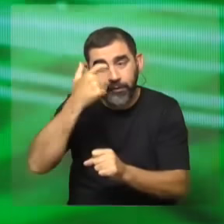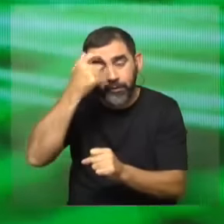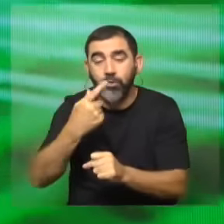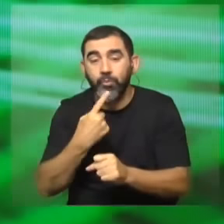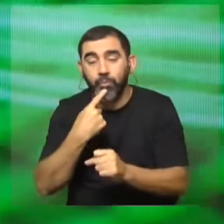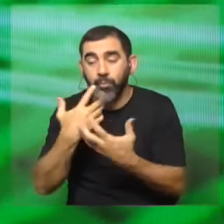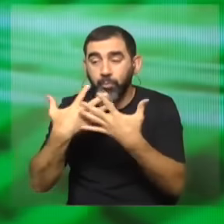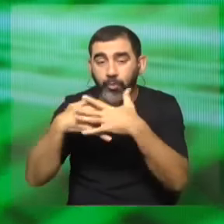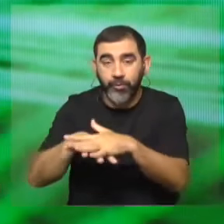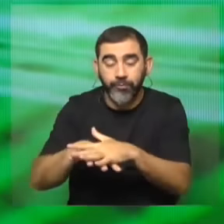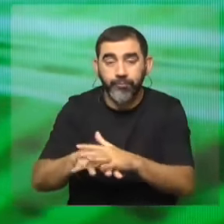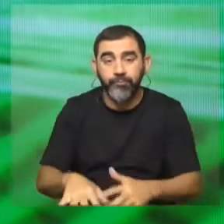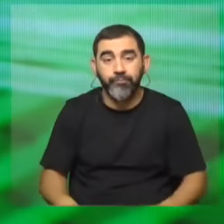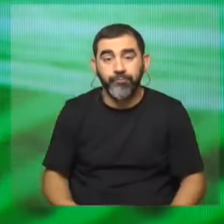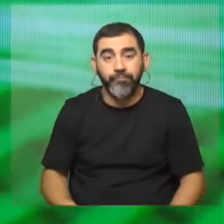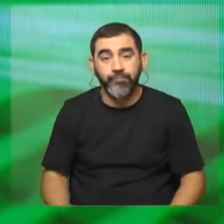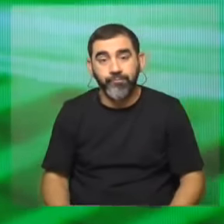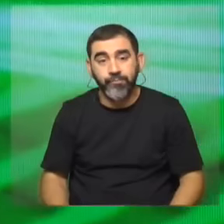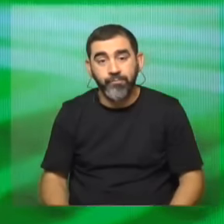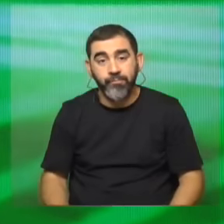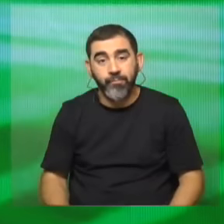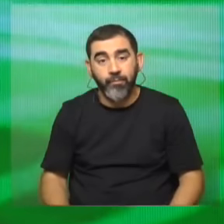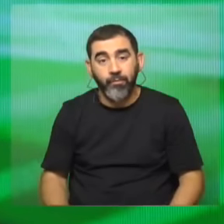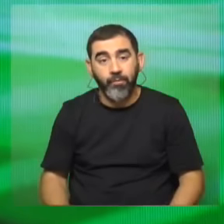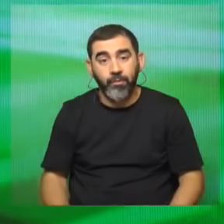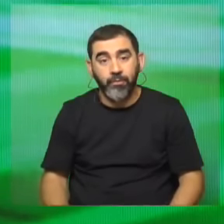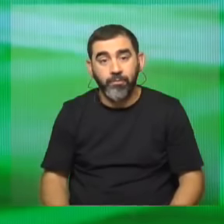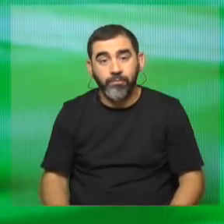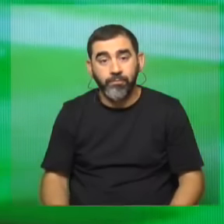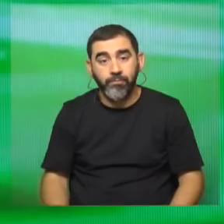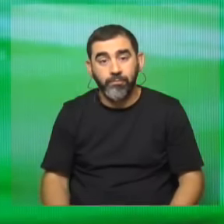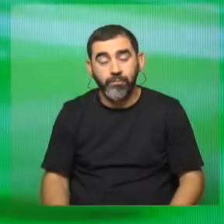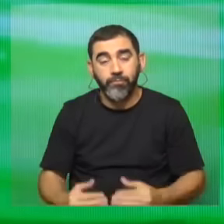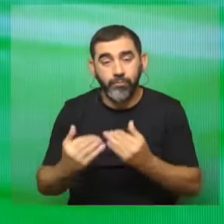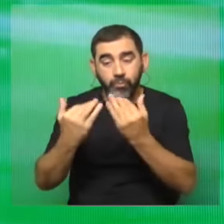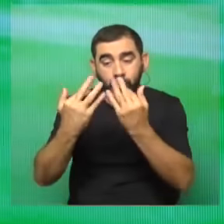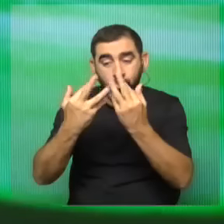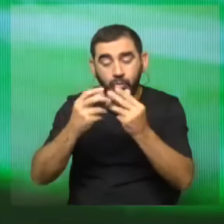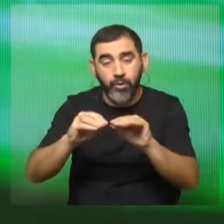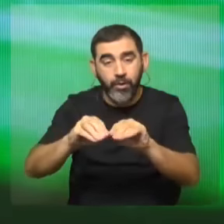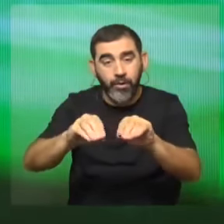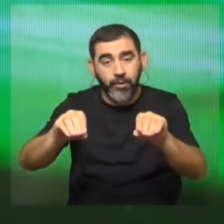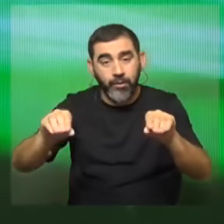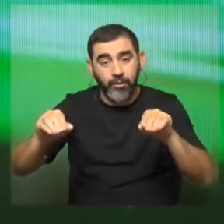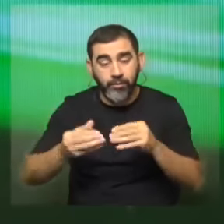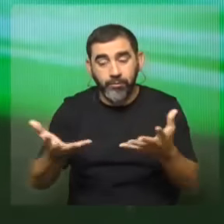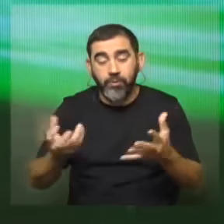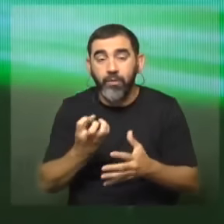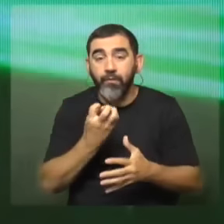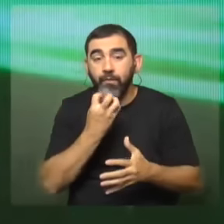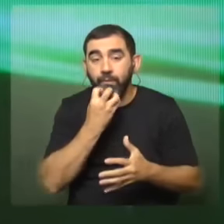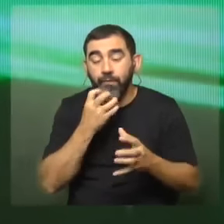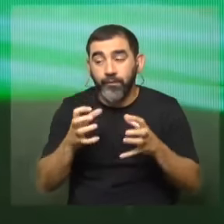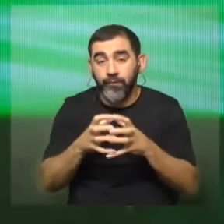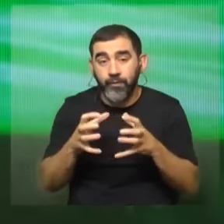políticos este en en todo lo que tiene que ver con la organización territorial que hoy vallistas tiene